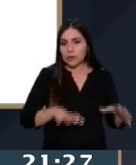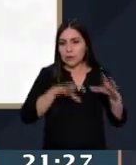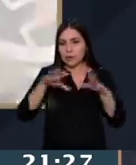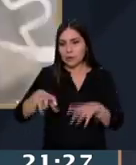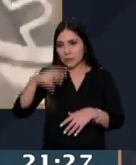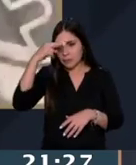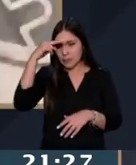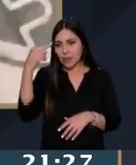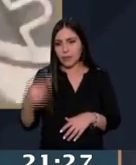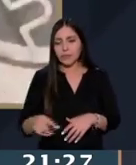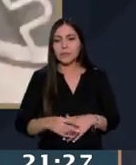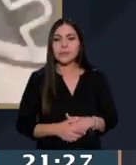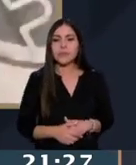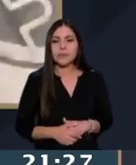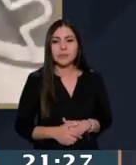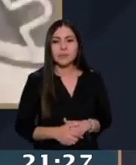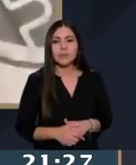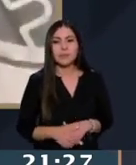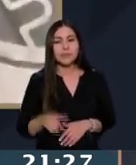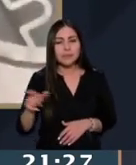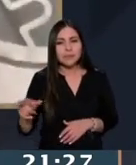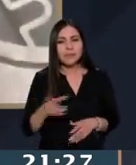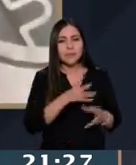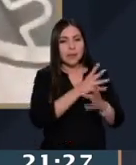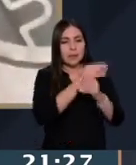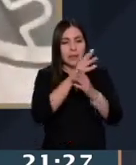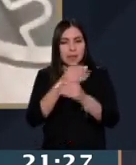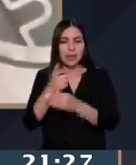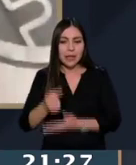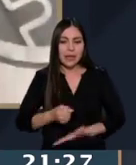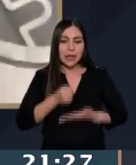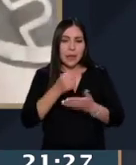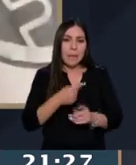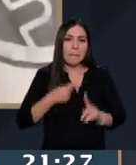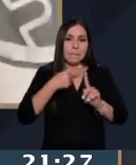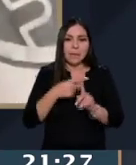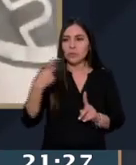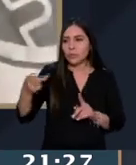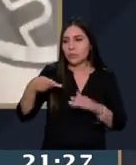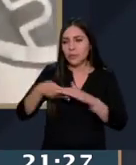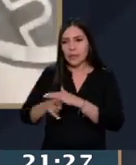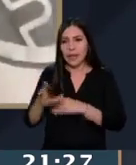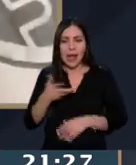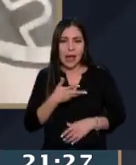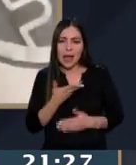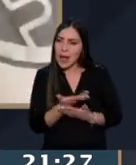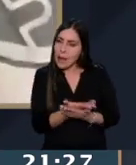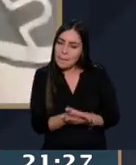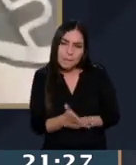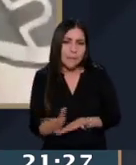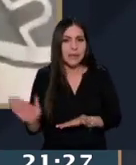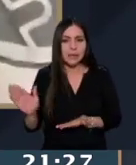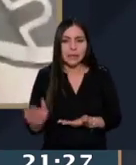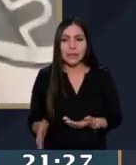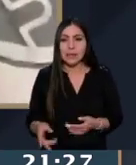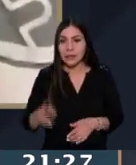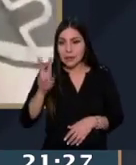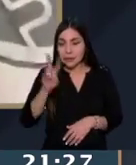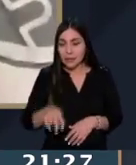México, además del presupuesto de mantenimiento que tiene el propio metro. Es decir, es una inversión